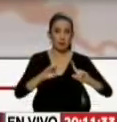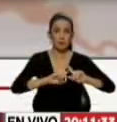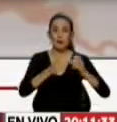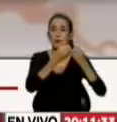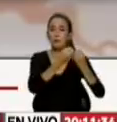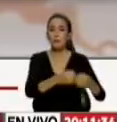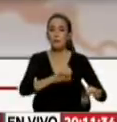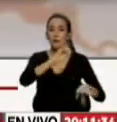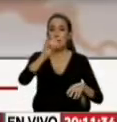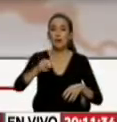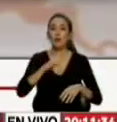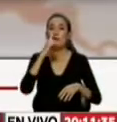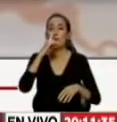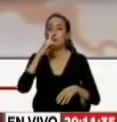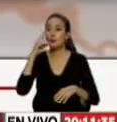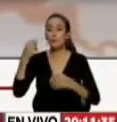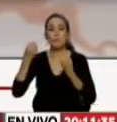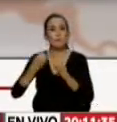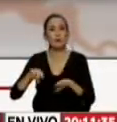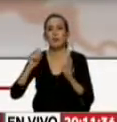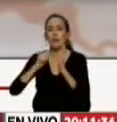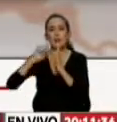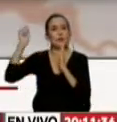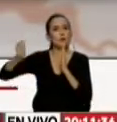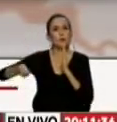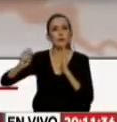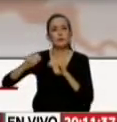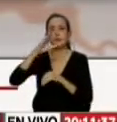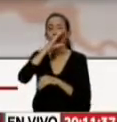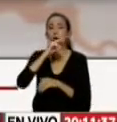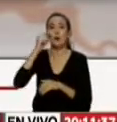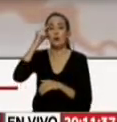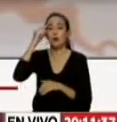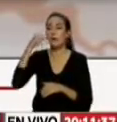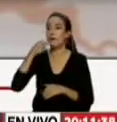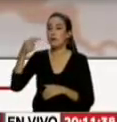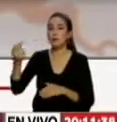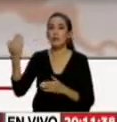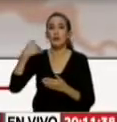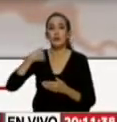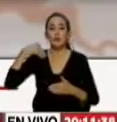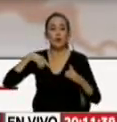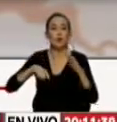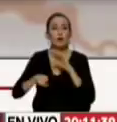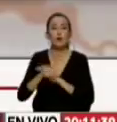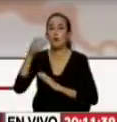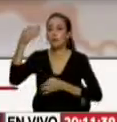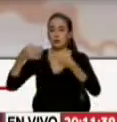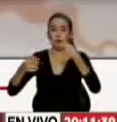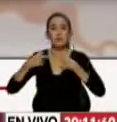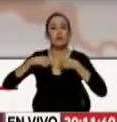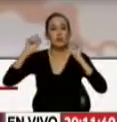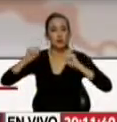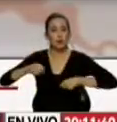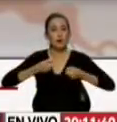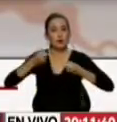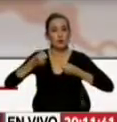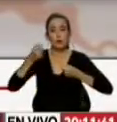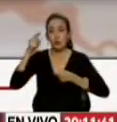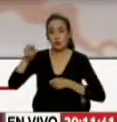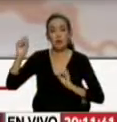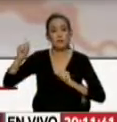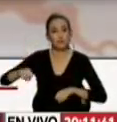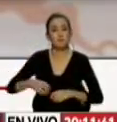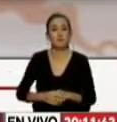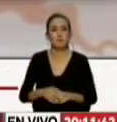del 2016. ¿Cómo pierde? El Correa lo dijo muchas veces, voy a meter la mano en la justicia cuando sea necesario, y lo hizo. Varias